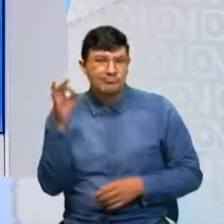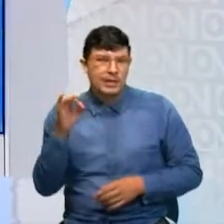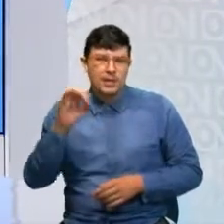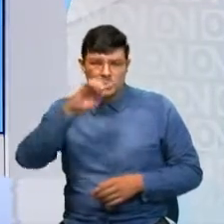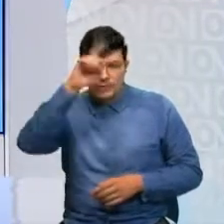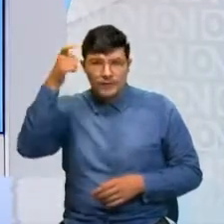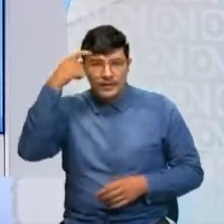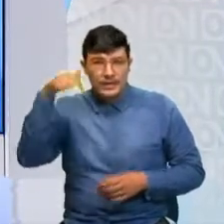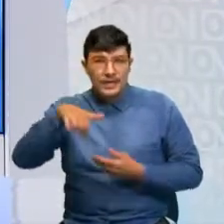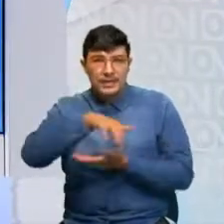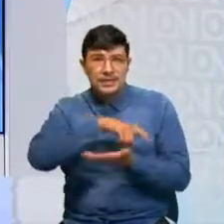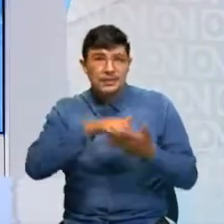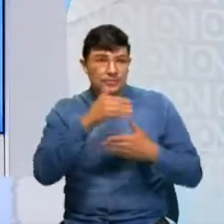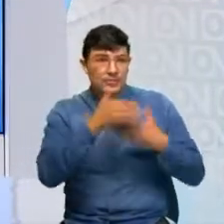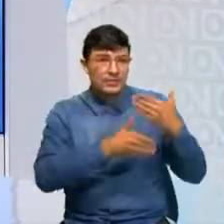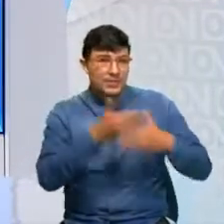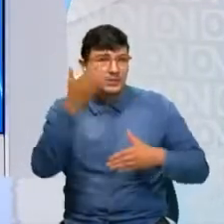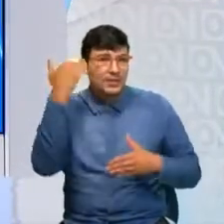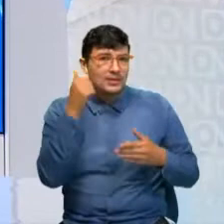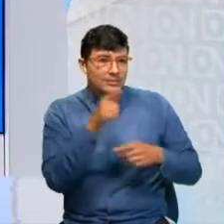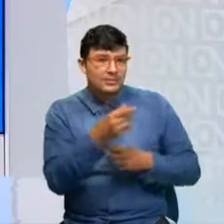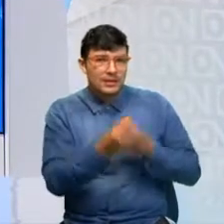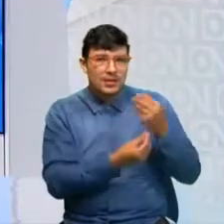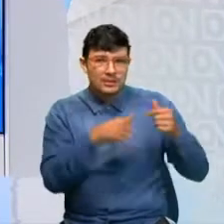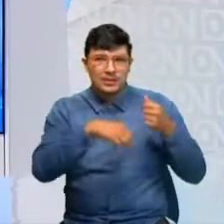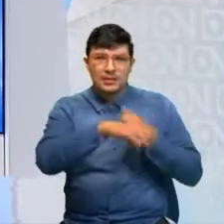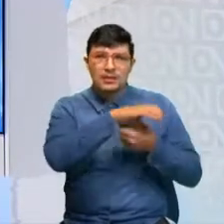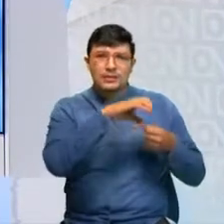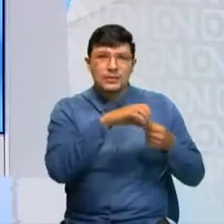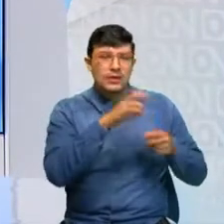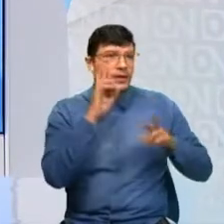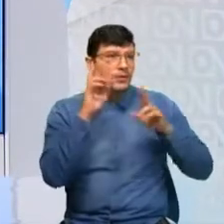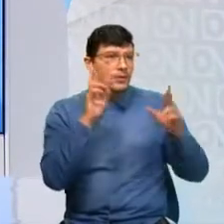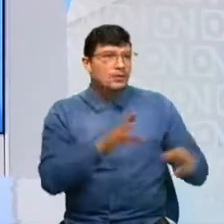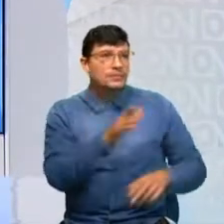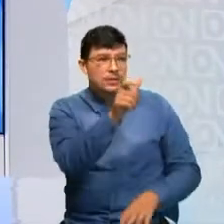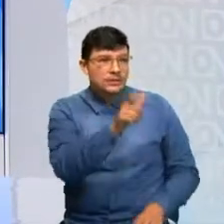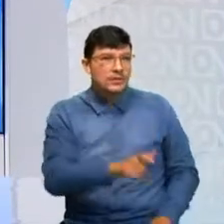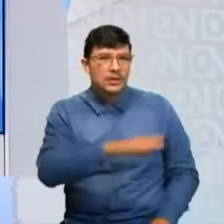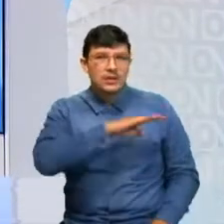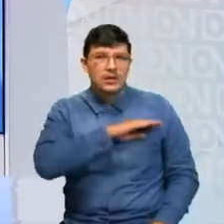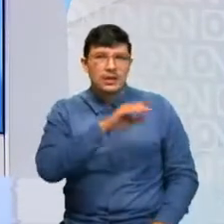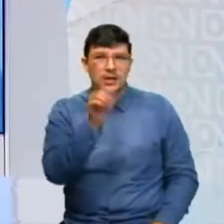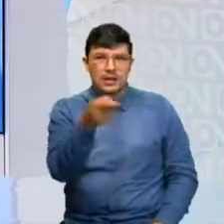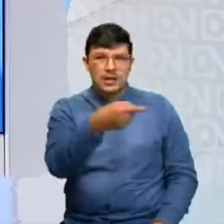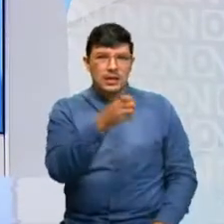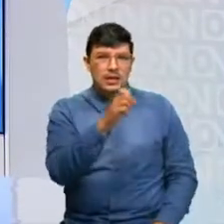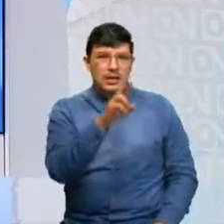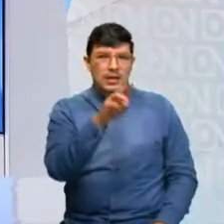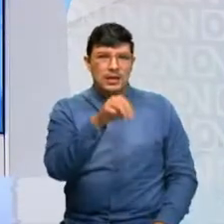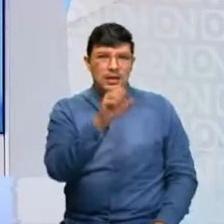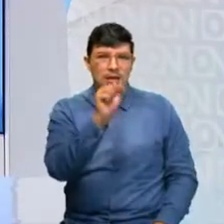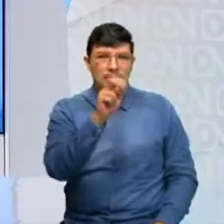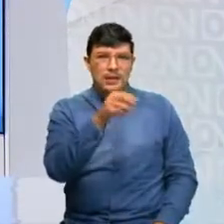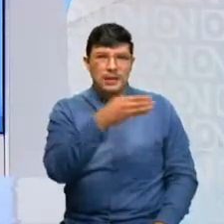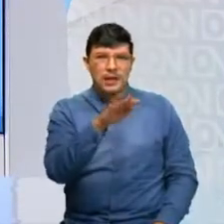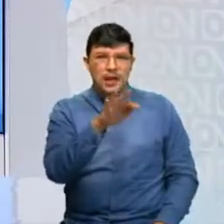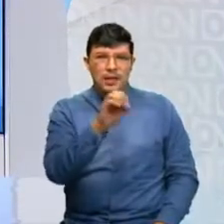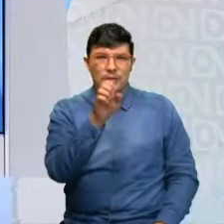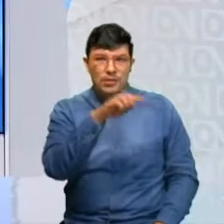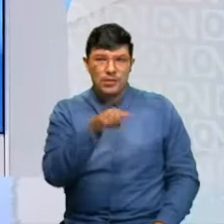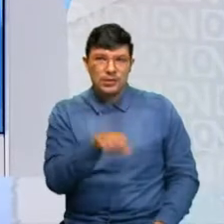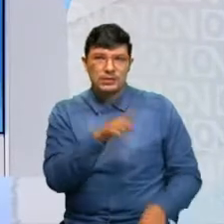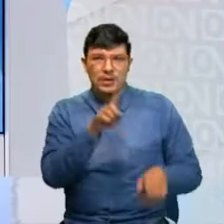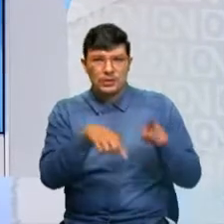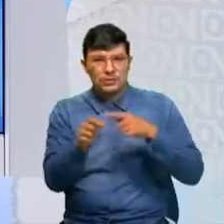municipal. Un proceso que ya se había realizado en la ciudad, donde se asignó como encargado a Germán Torres Prieto, generando conflictos y algunas